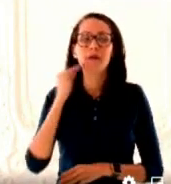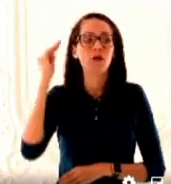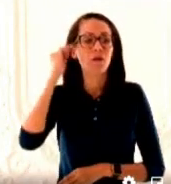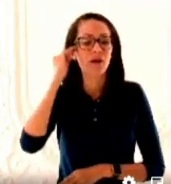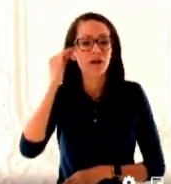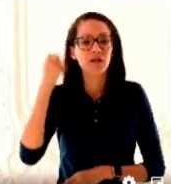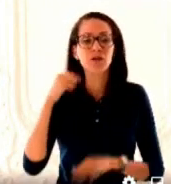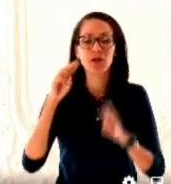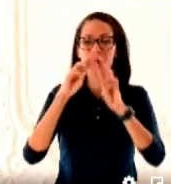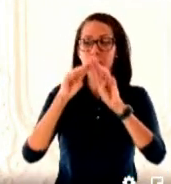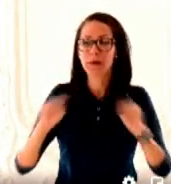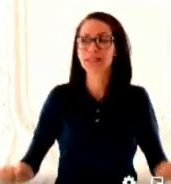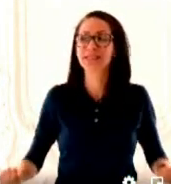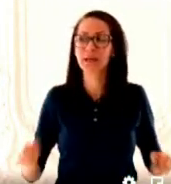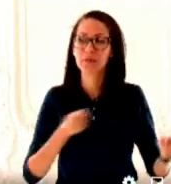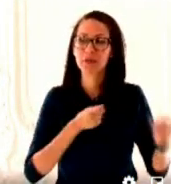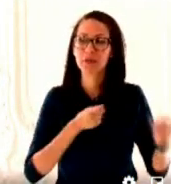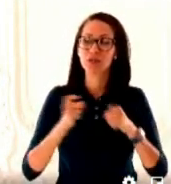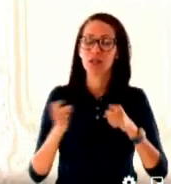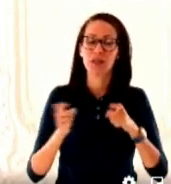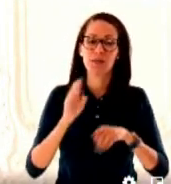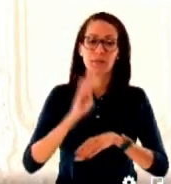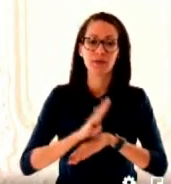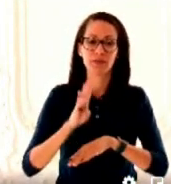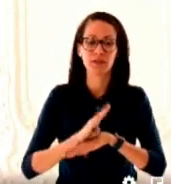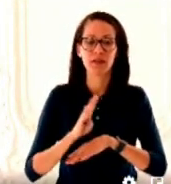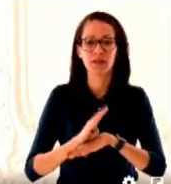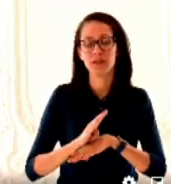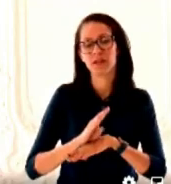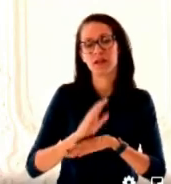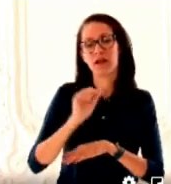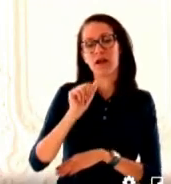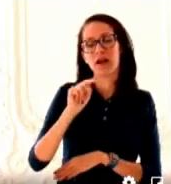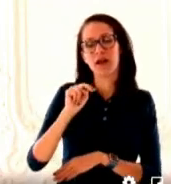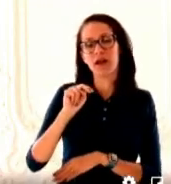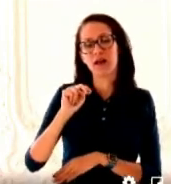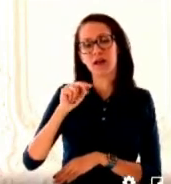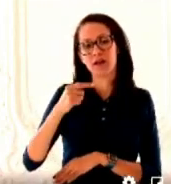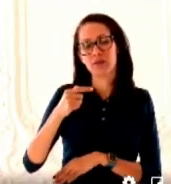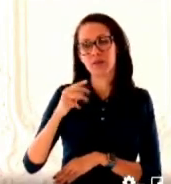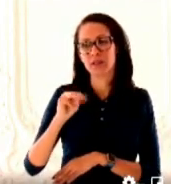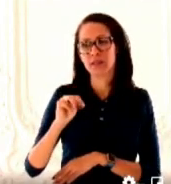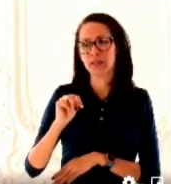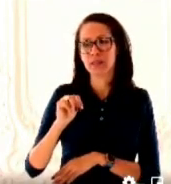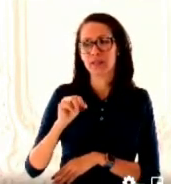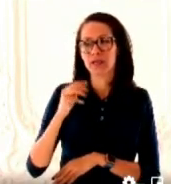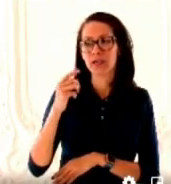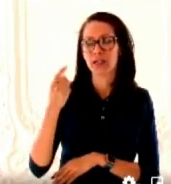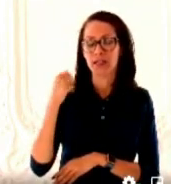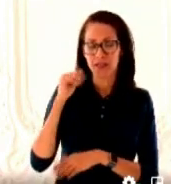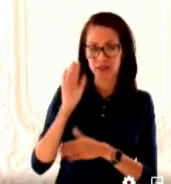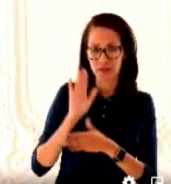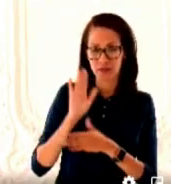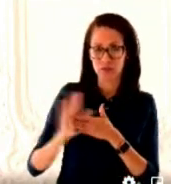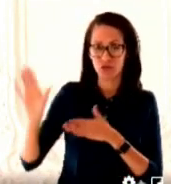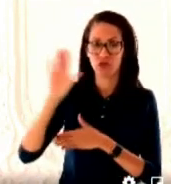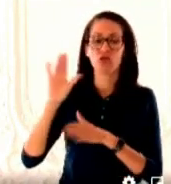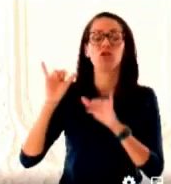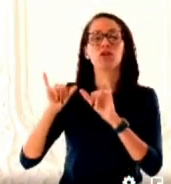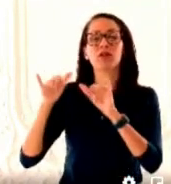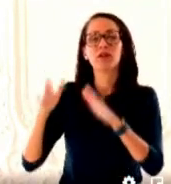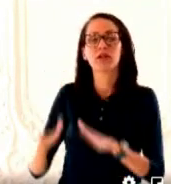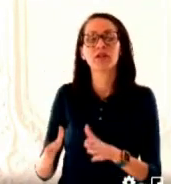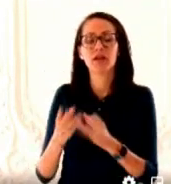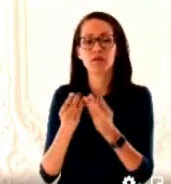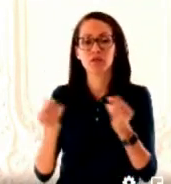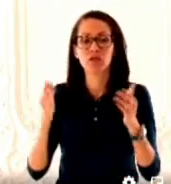maestría en Administración de Empresas de la Universidad Ana G. Méndez. Es miembro del Colegio de Ingenieros y Agrimensores de